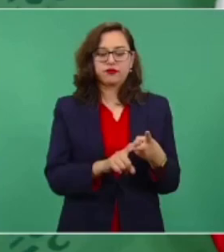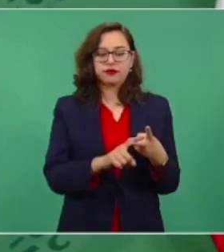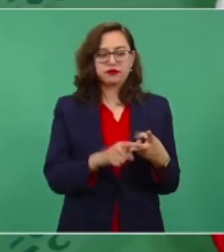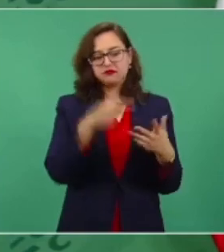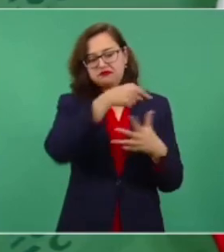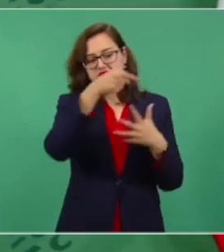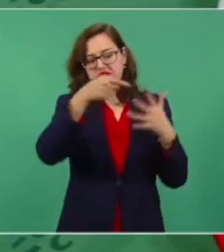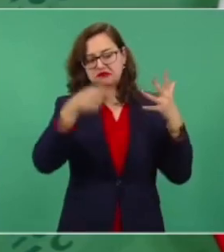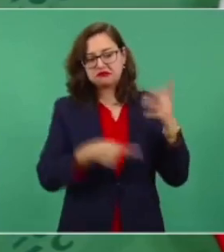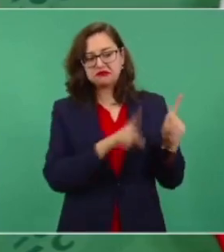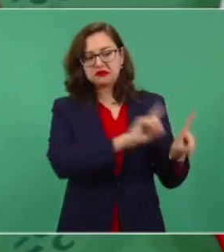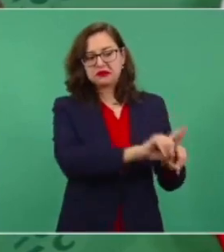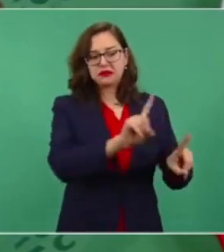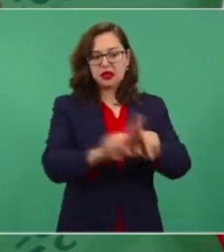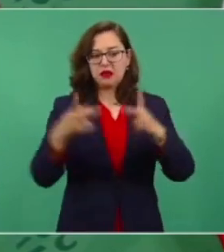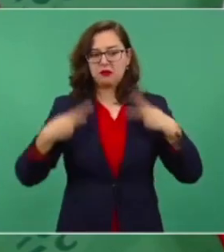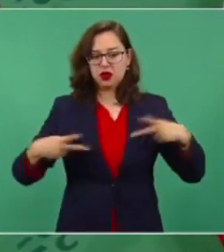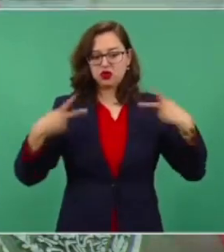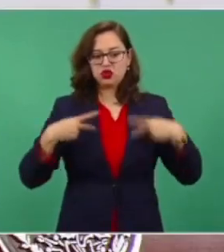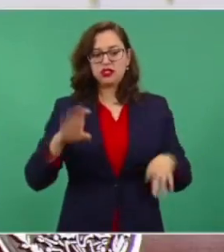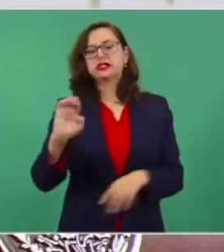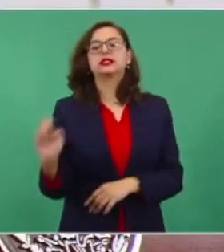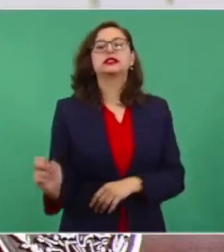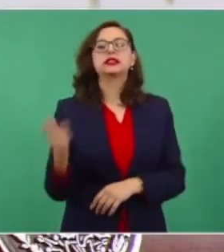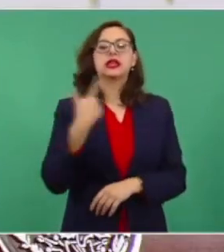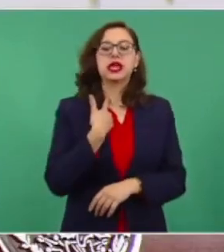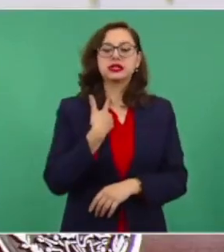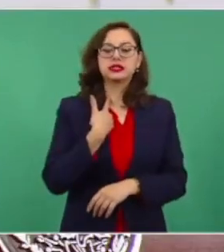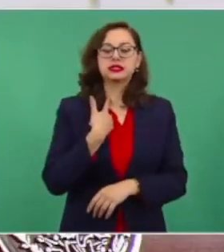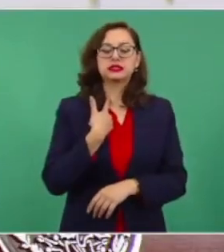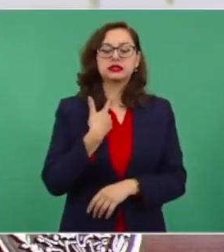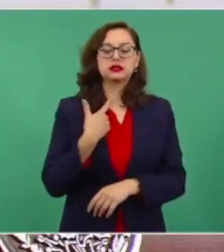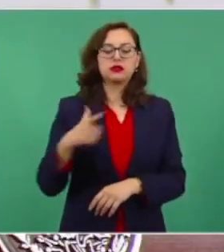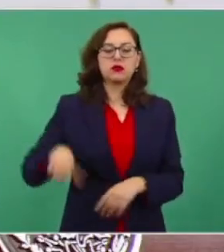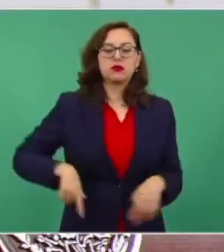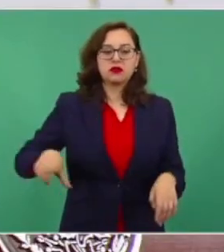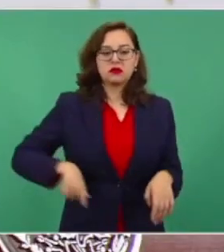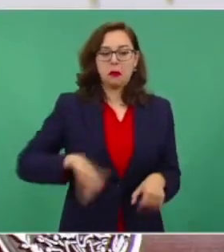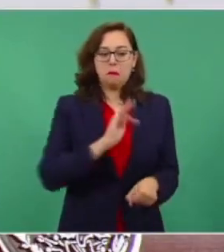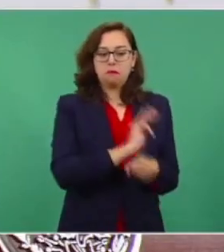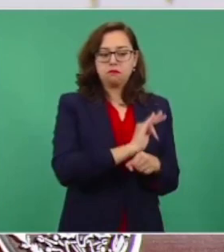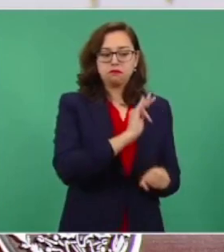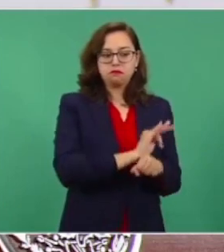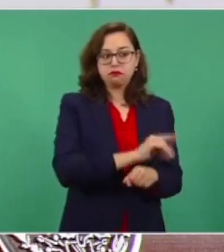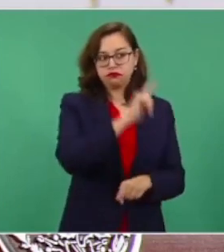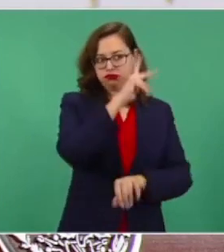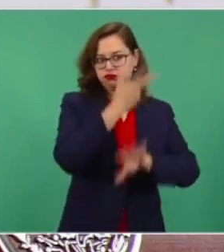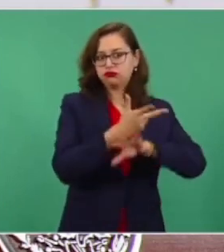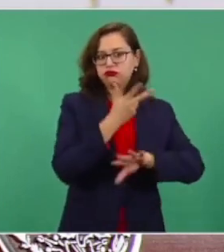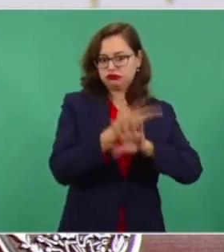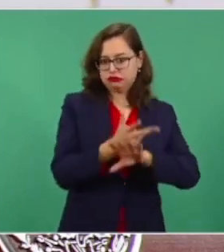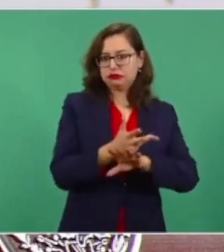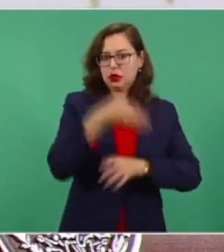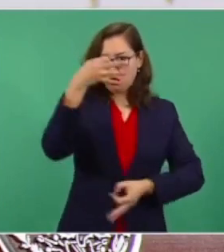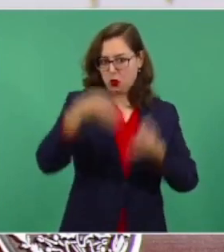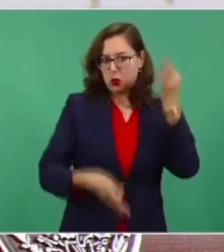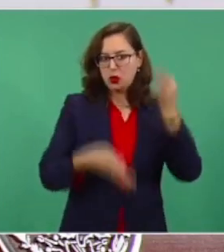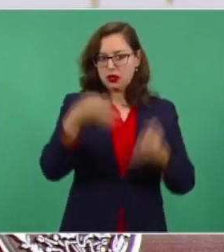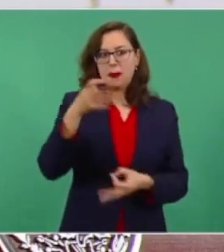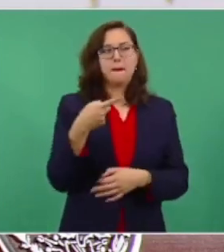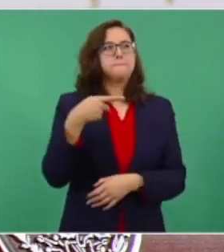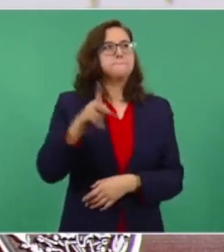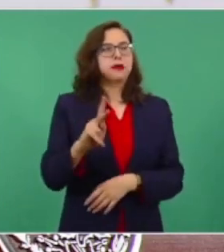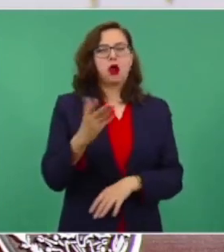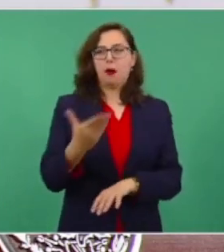los que están siendo investigados en Estados Unidos. Pero hace 2